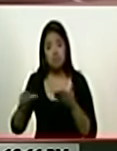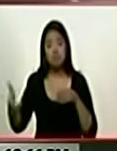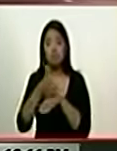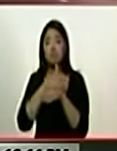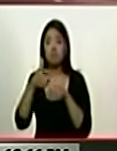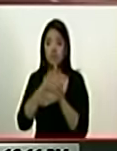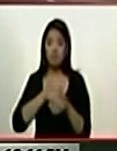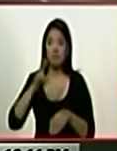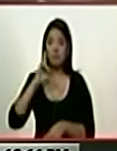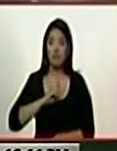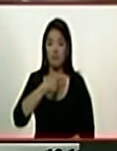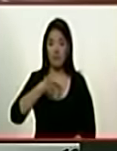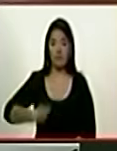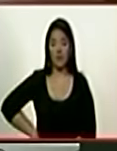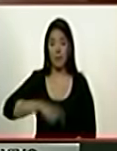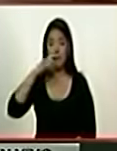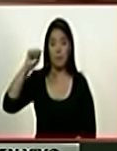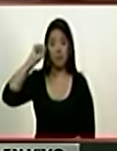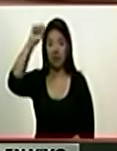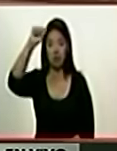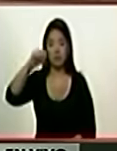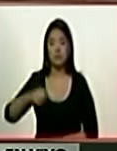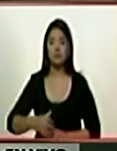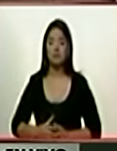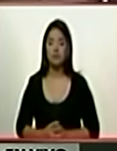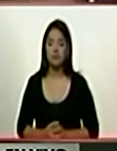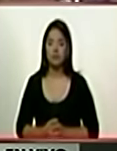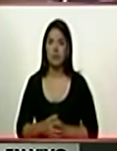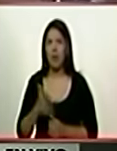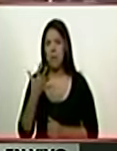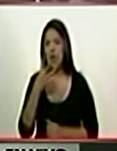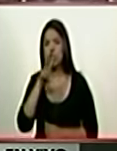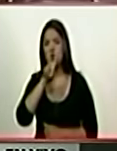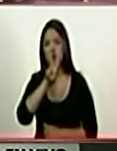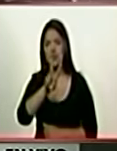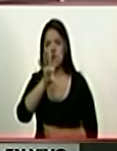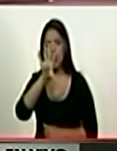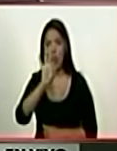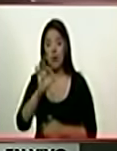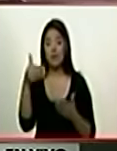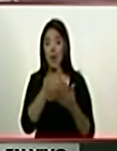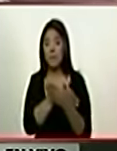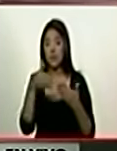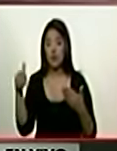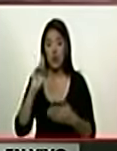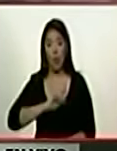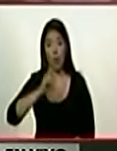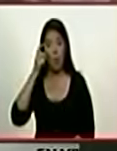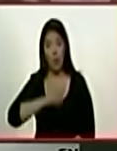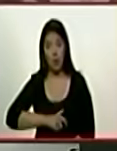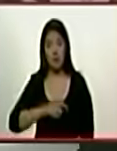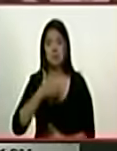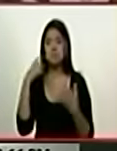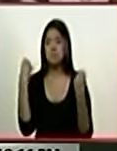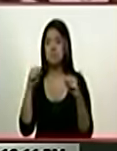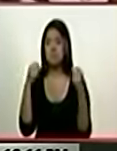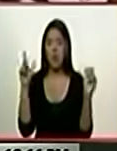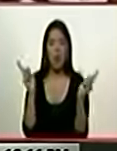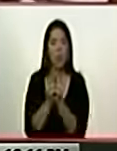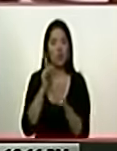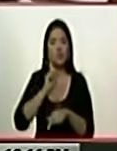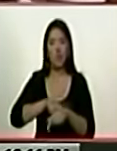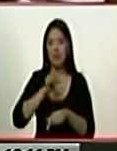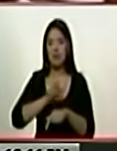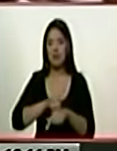del presidente Nicolás Maduro por el orden de los 250 millones de bolívares y lo hemos ejecutado en tiempo récord, en tan